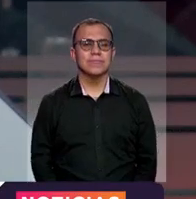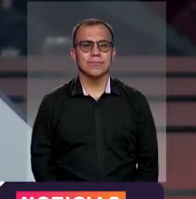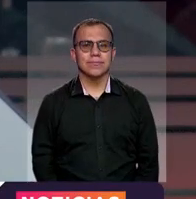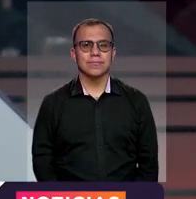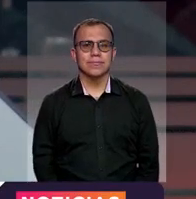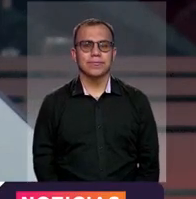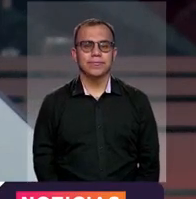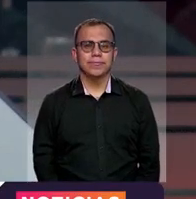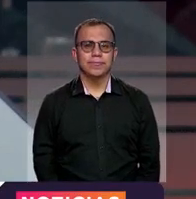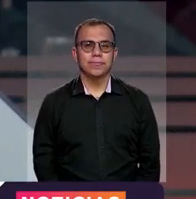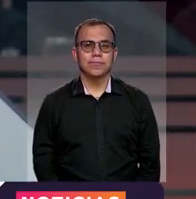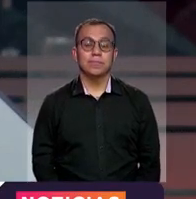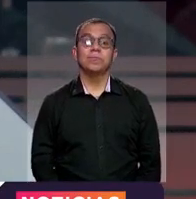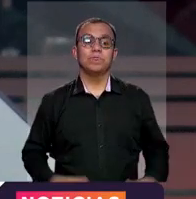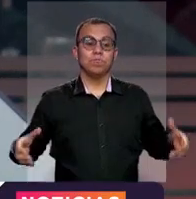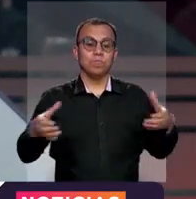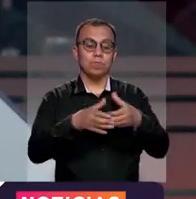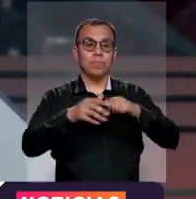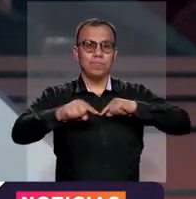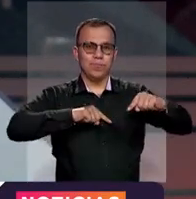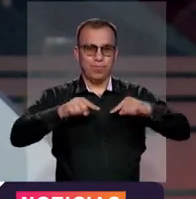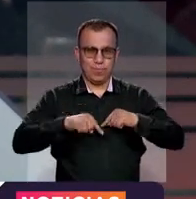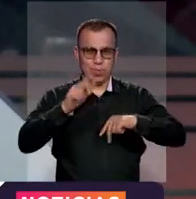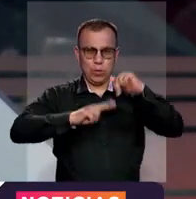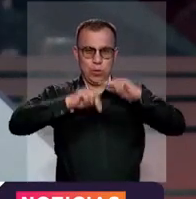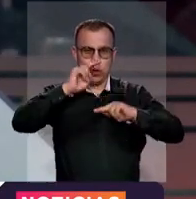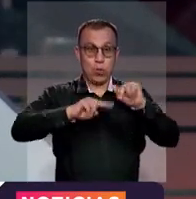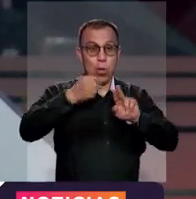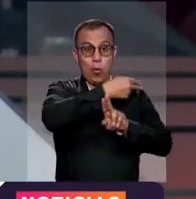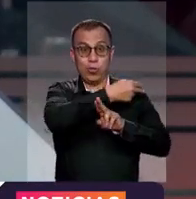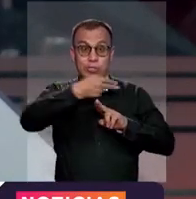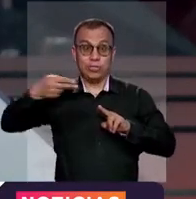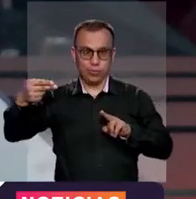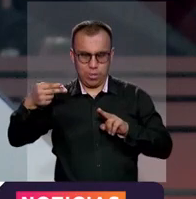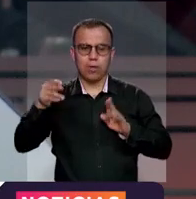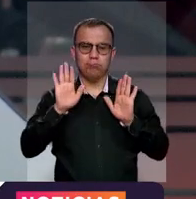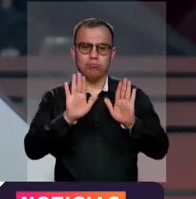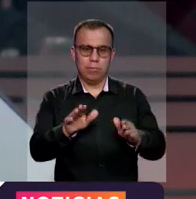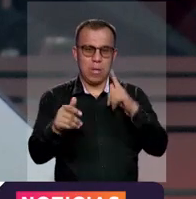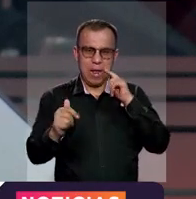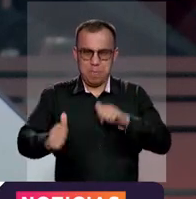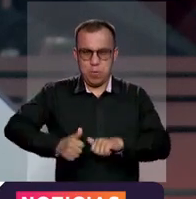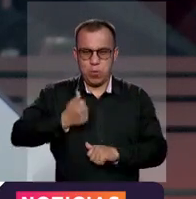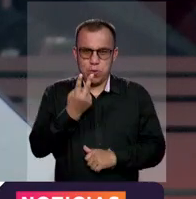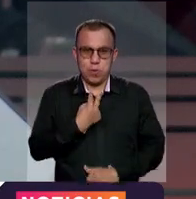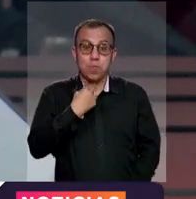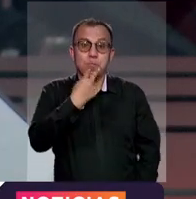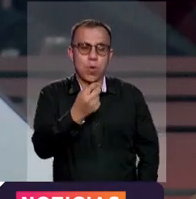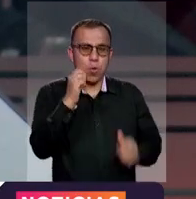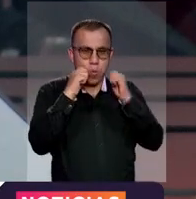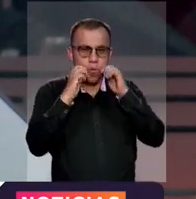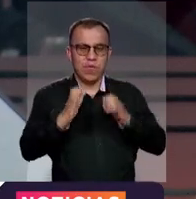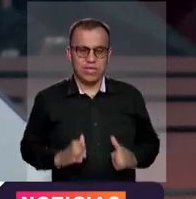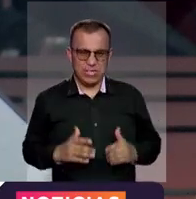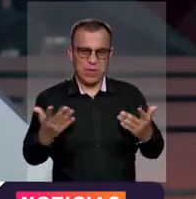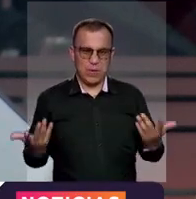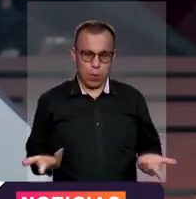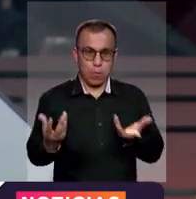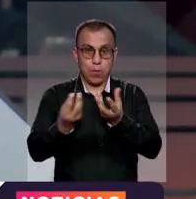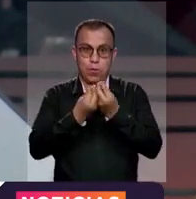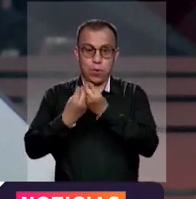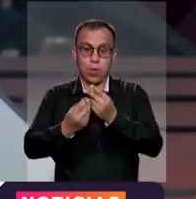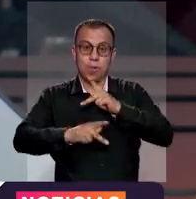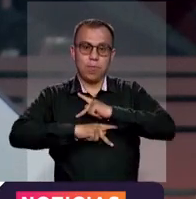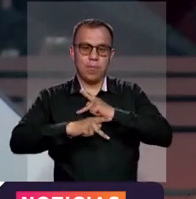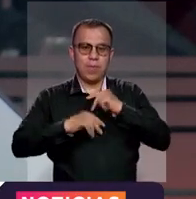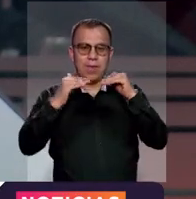Un colectivo de administradores de propiedad horizontal denunció que constantemente hay abusos verbales y físicos por parte de los copropietarios